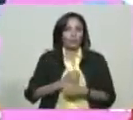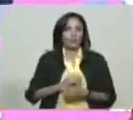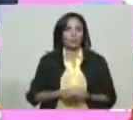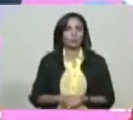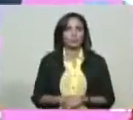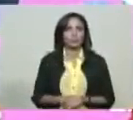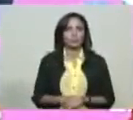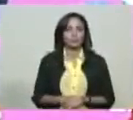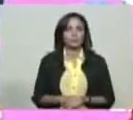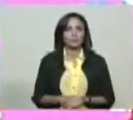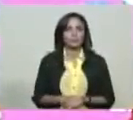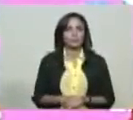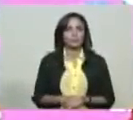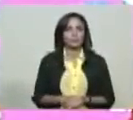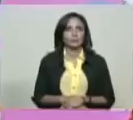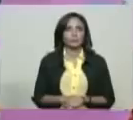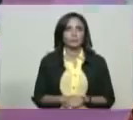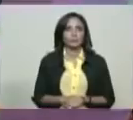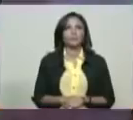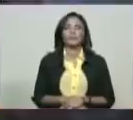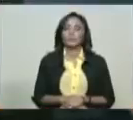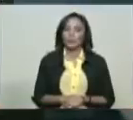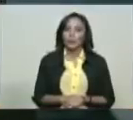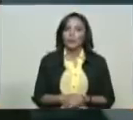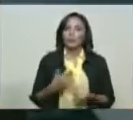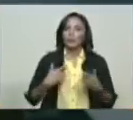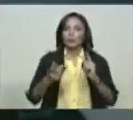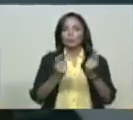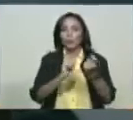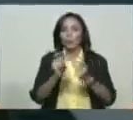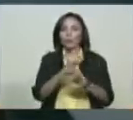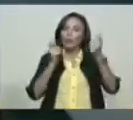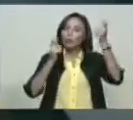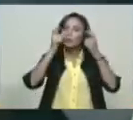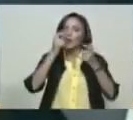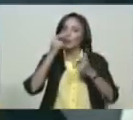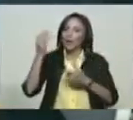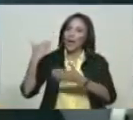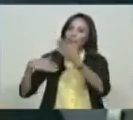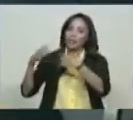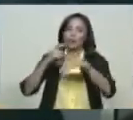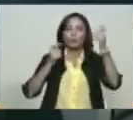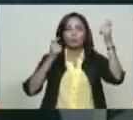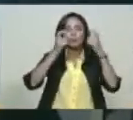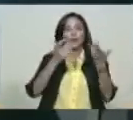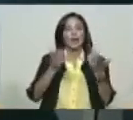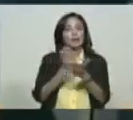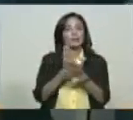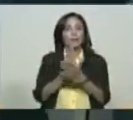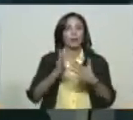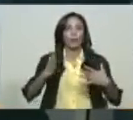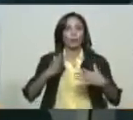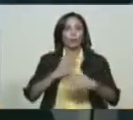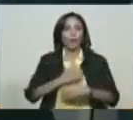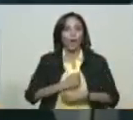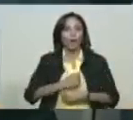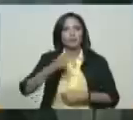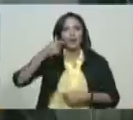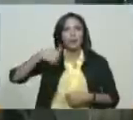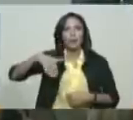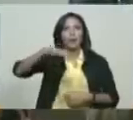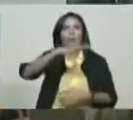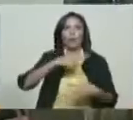Más de una vez lo conversé con nuestro comandante Chávez. Siempre hay que confiar en el pueblo. Es un